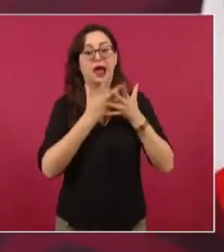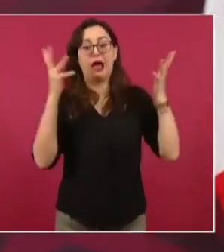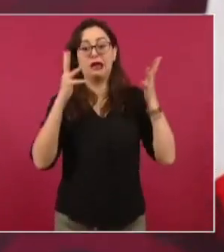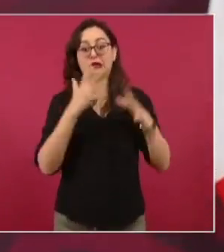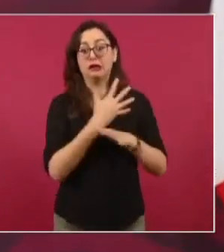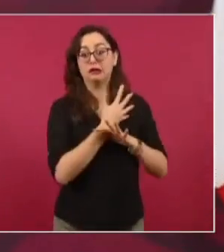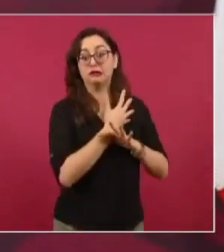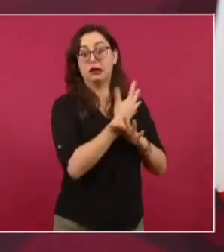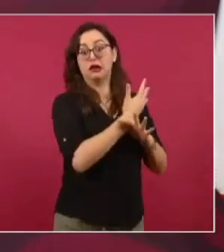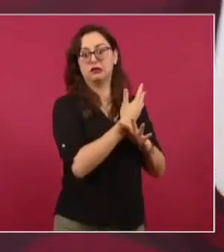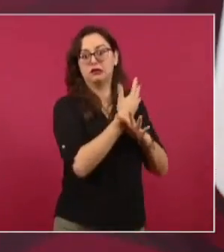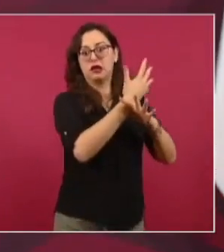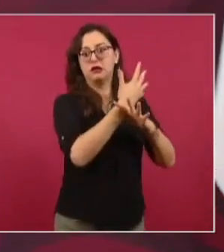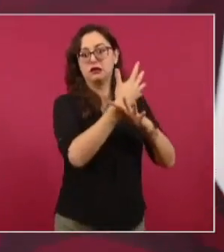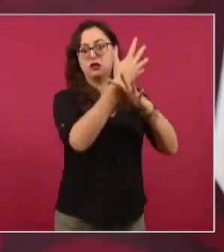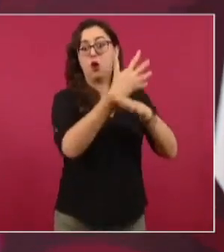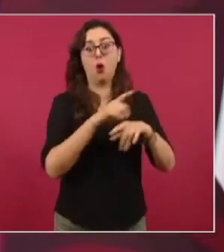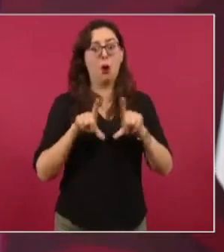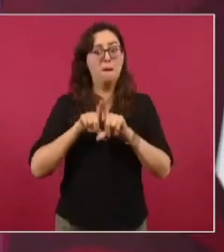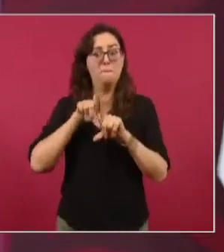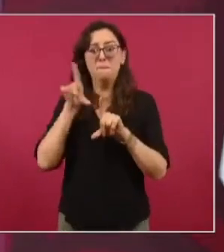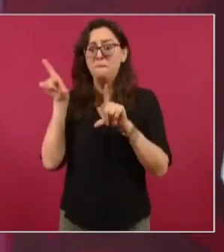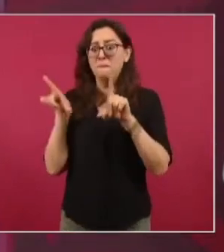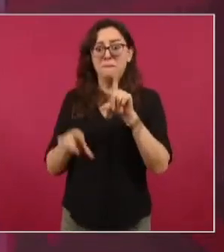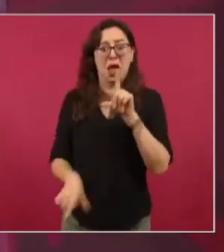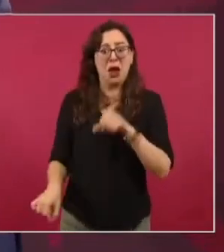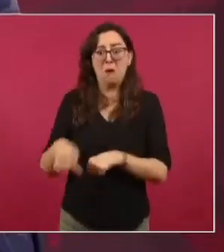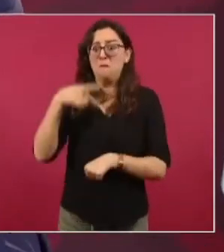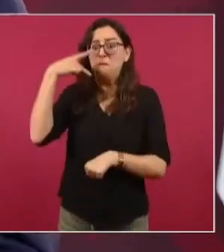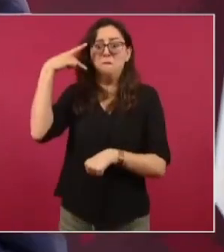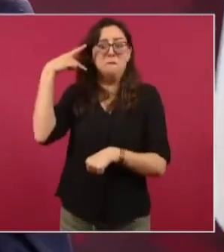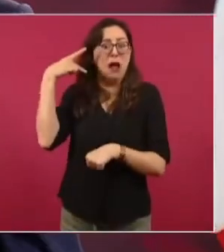decía una vez platiqué con